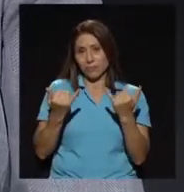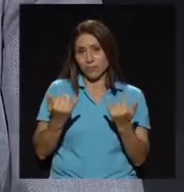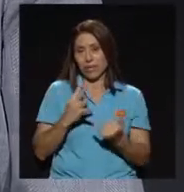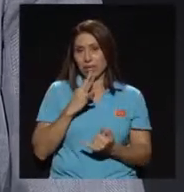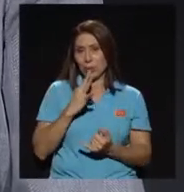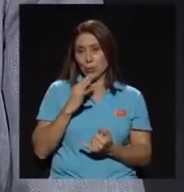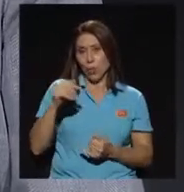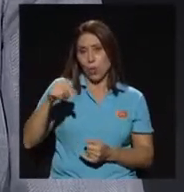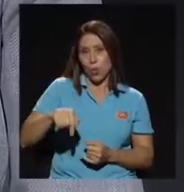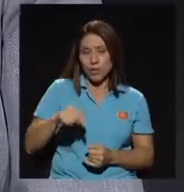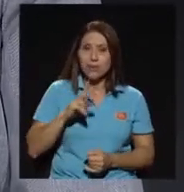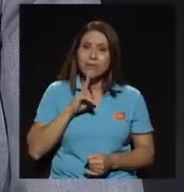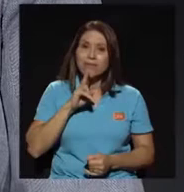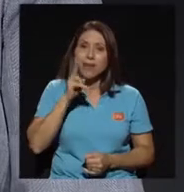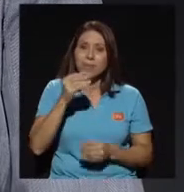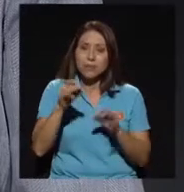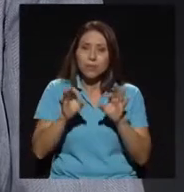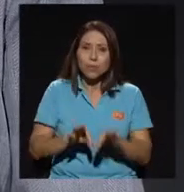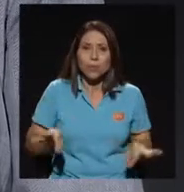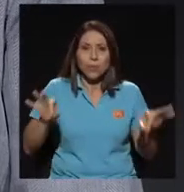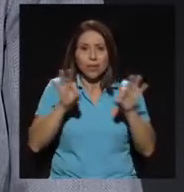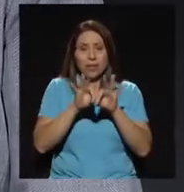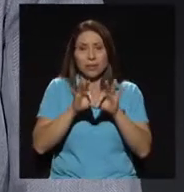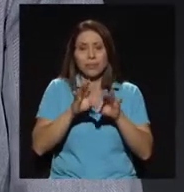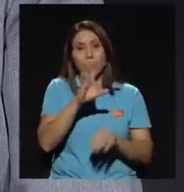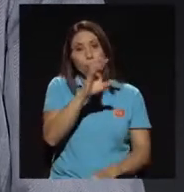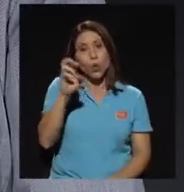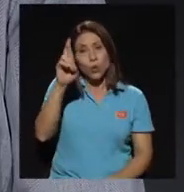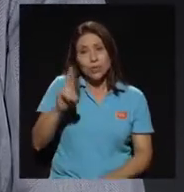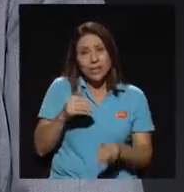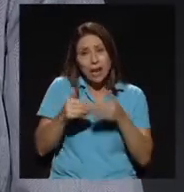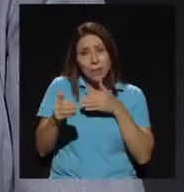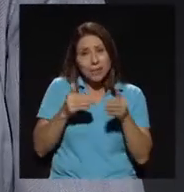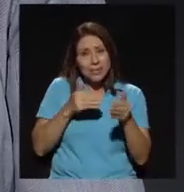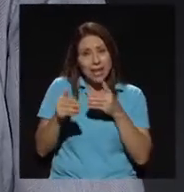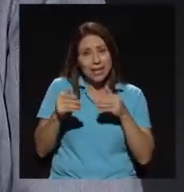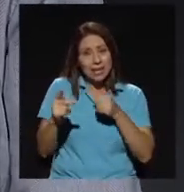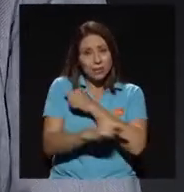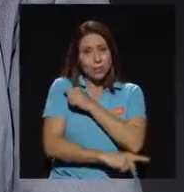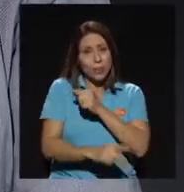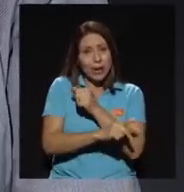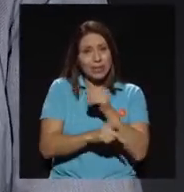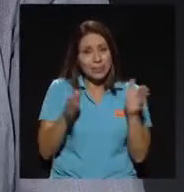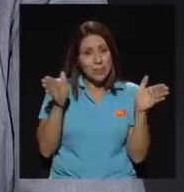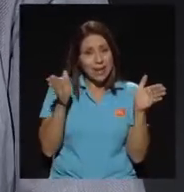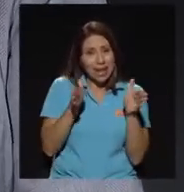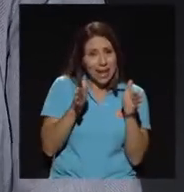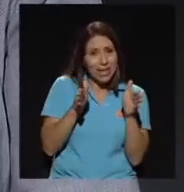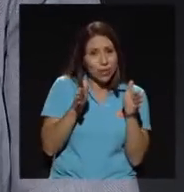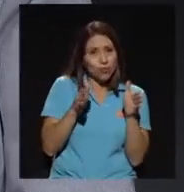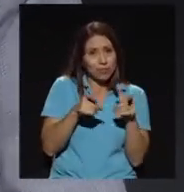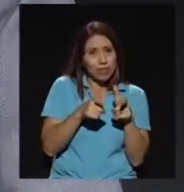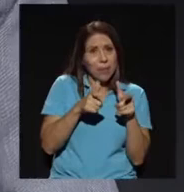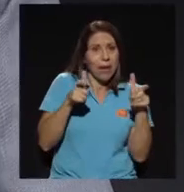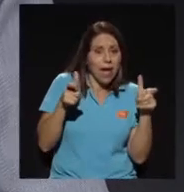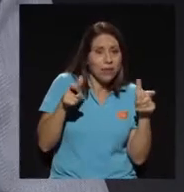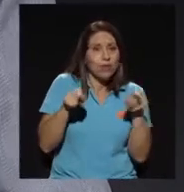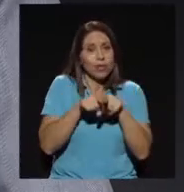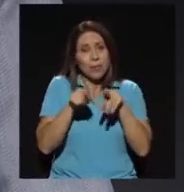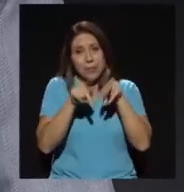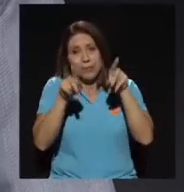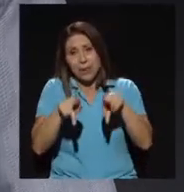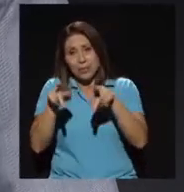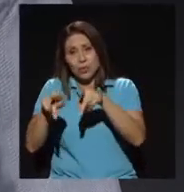es realmente muy importante. Costa Rica, a pesar de ser un país tan pequeño en extensión y en población y también en el tamaño relativo de su economía en